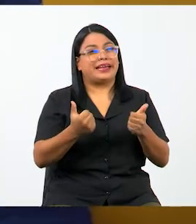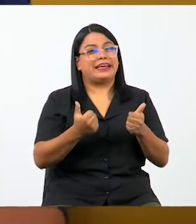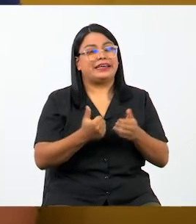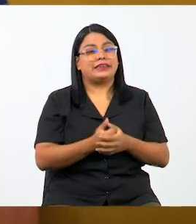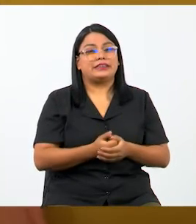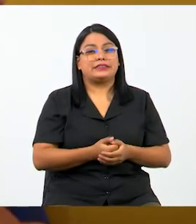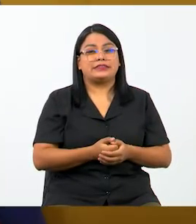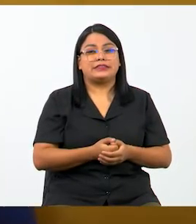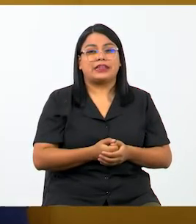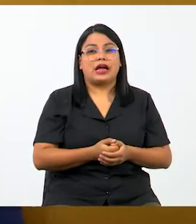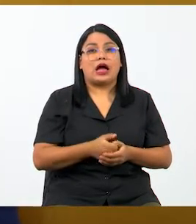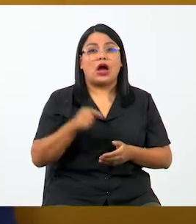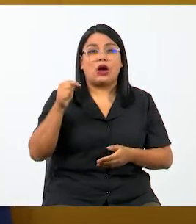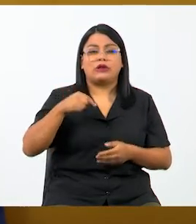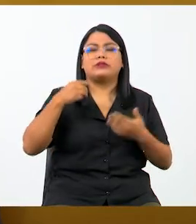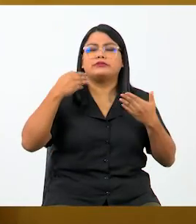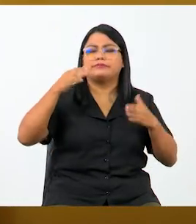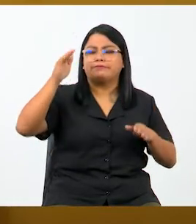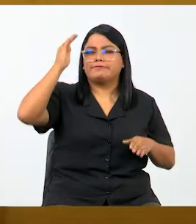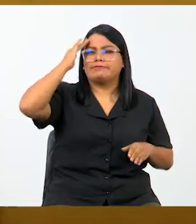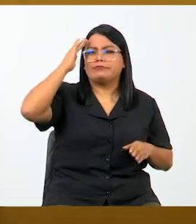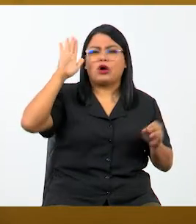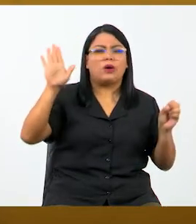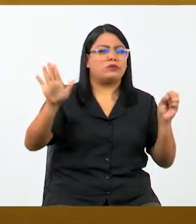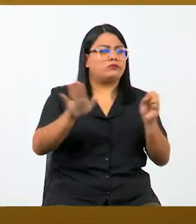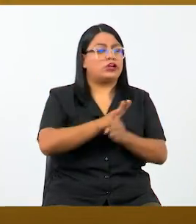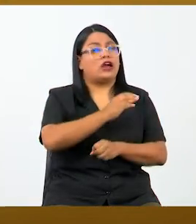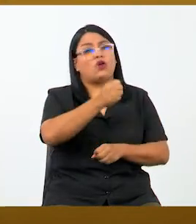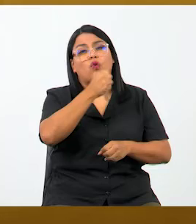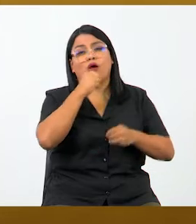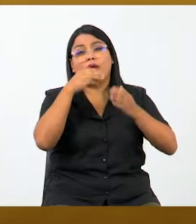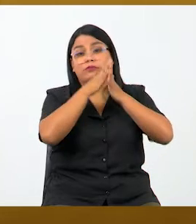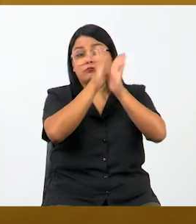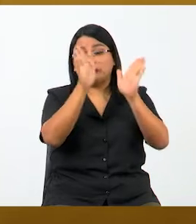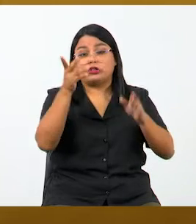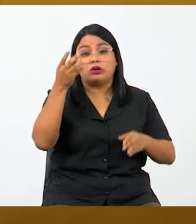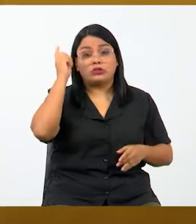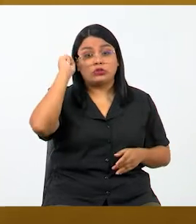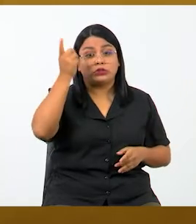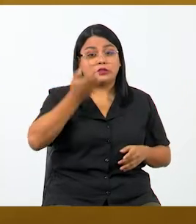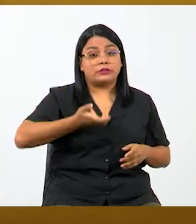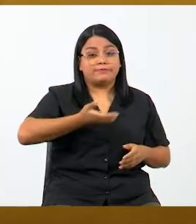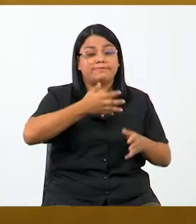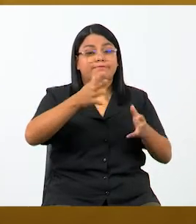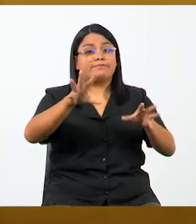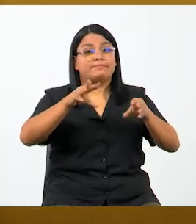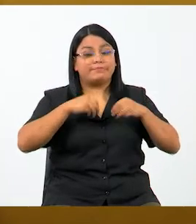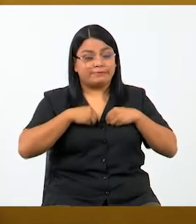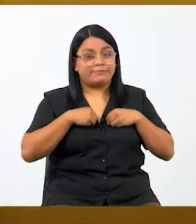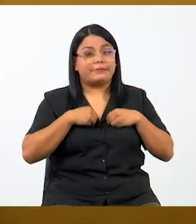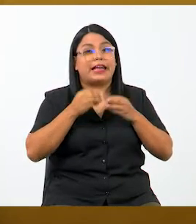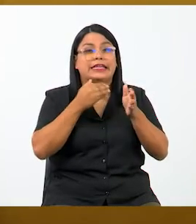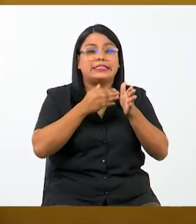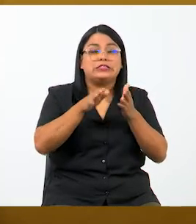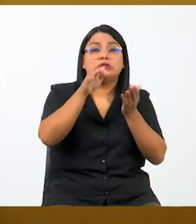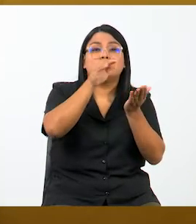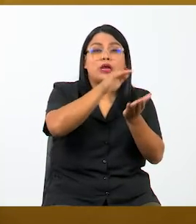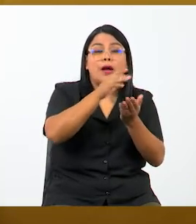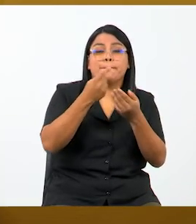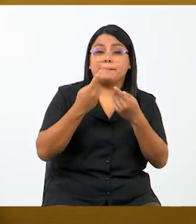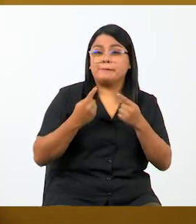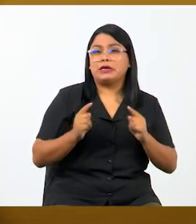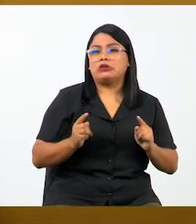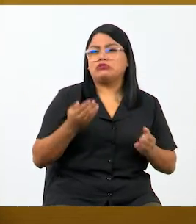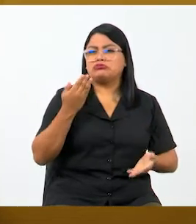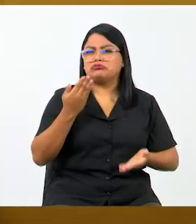conocido toda la información general que como docentes recibimos al inicio de cada unidad. Pero, ¿qué te parece si para darle